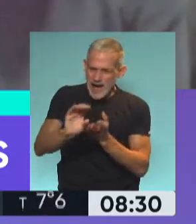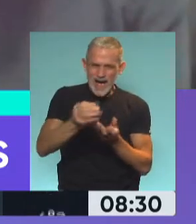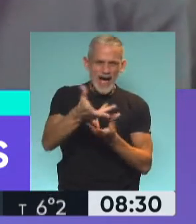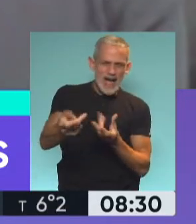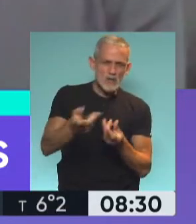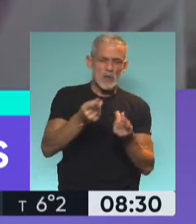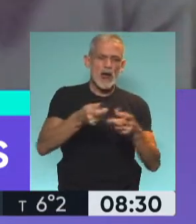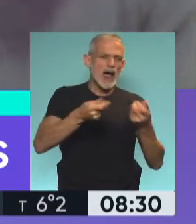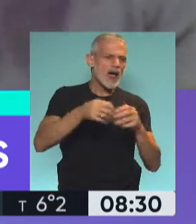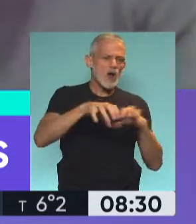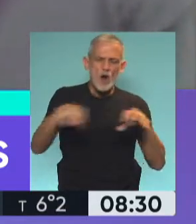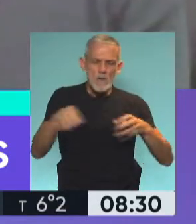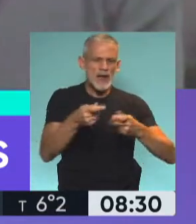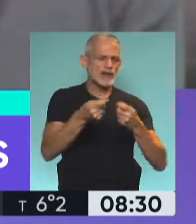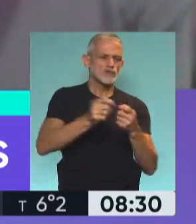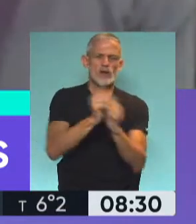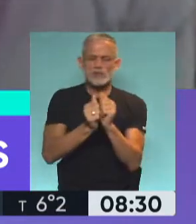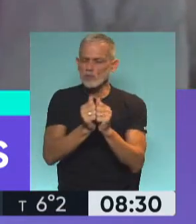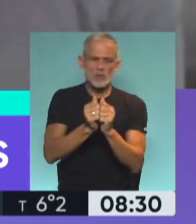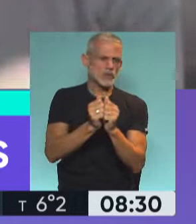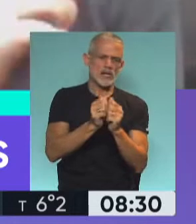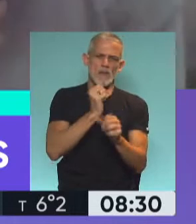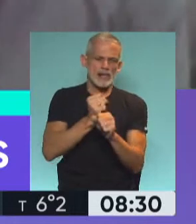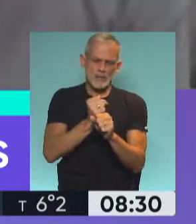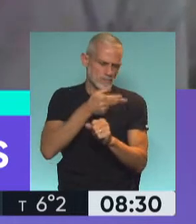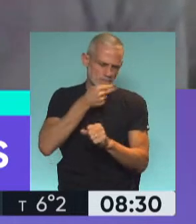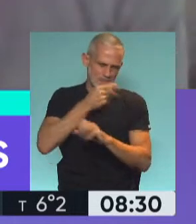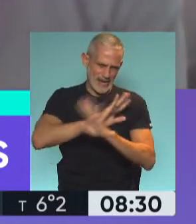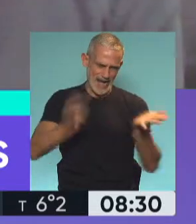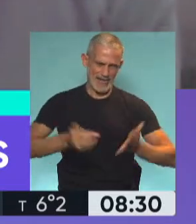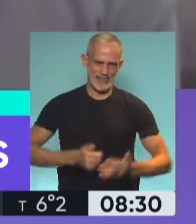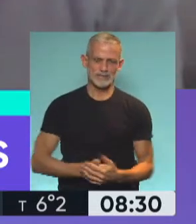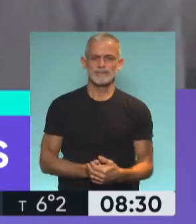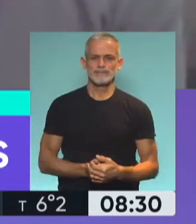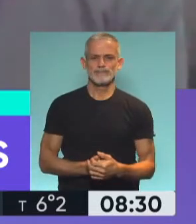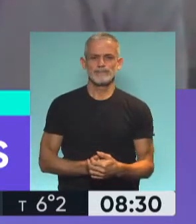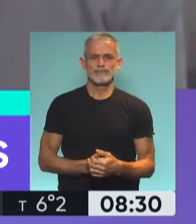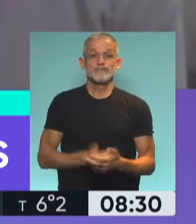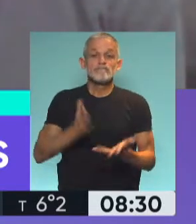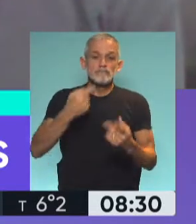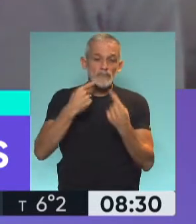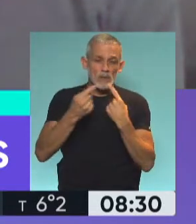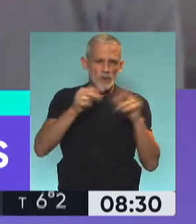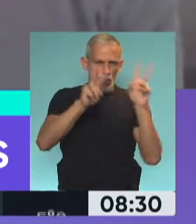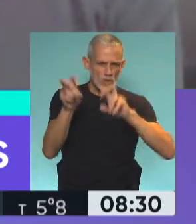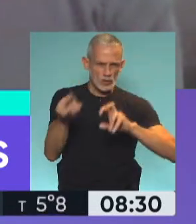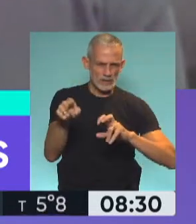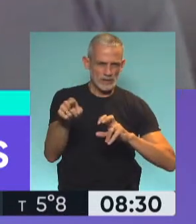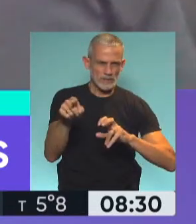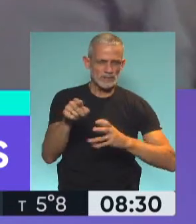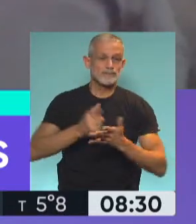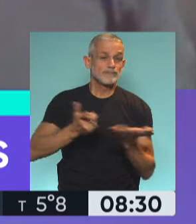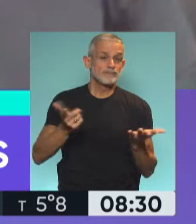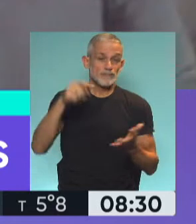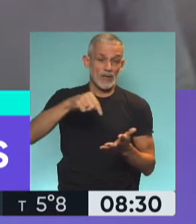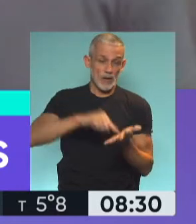ni para el comercio, ni para la industria, ni para el trabajo, ni nada que se le parezca. Consultarle otro tema que también